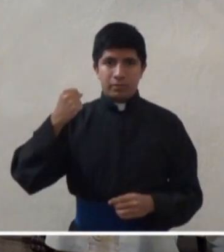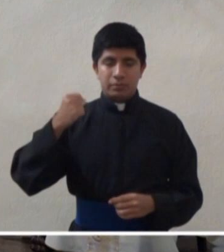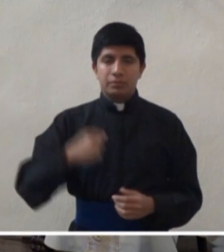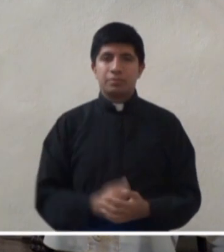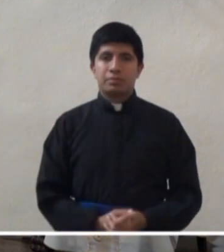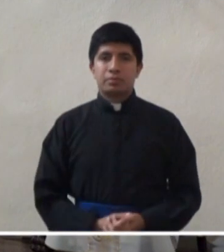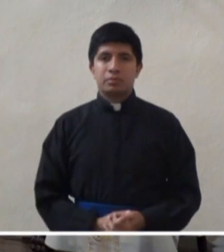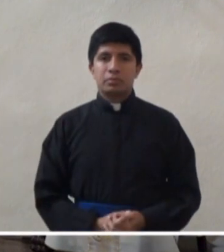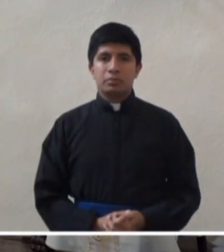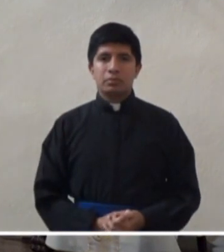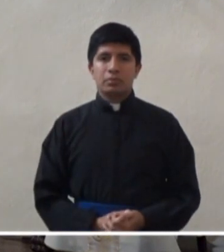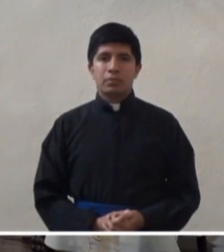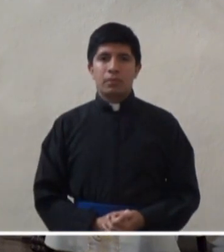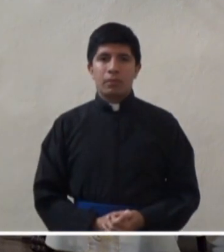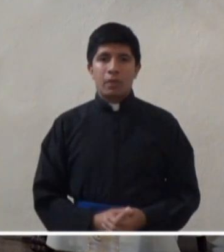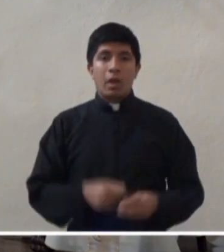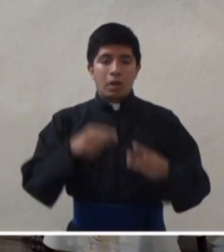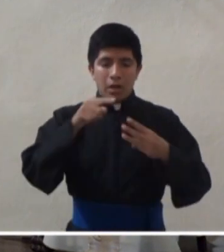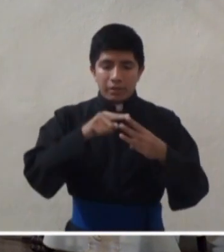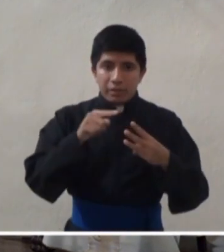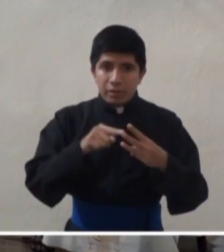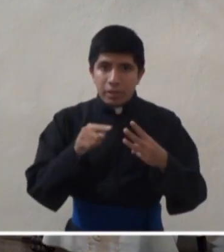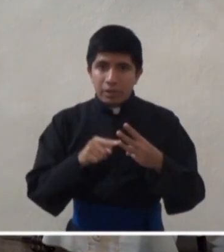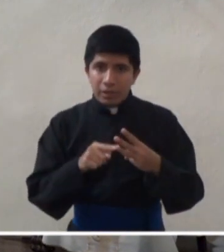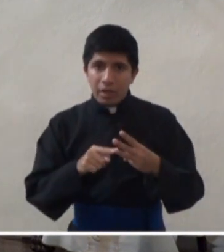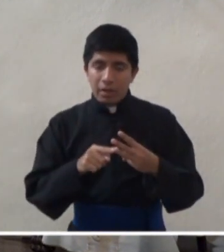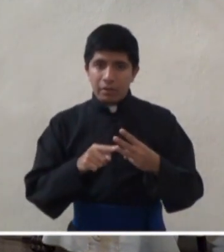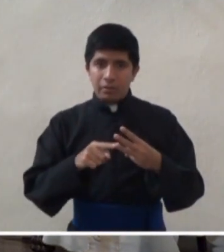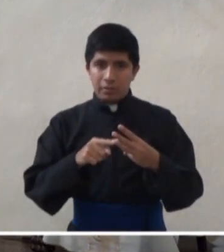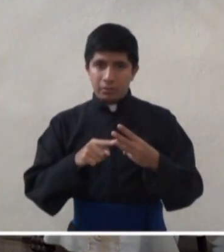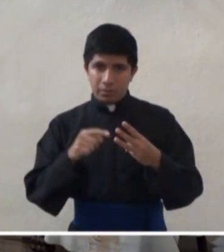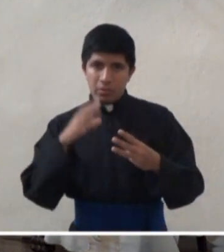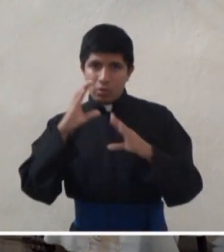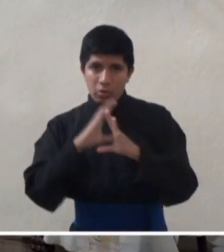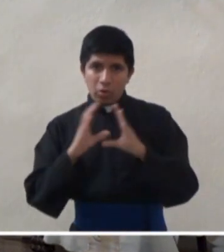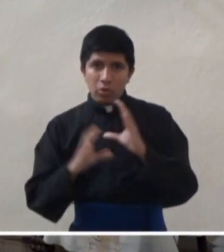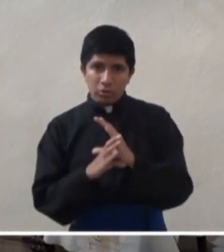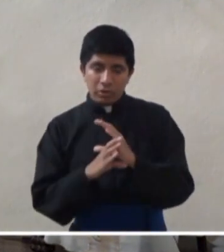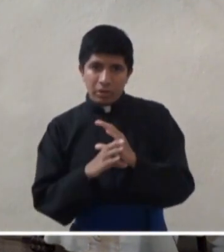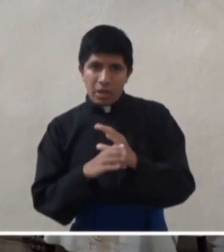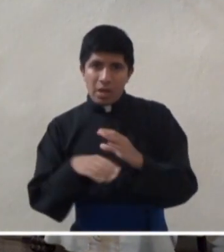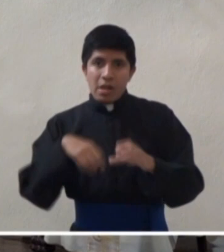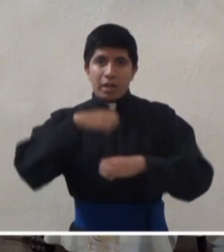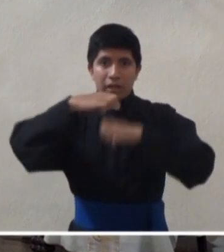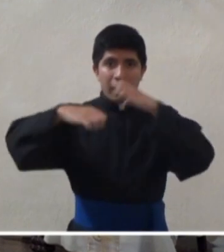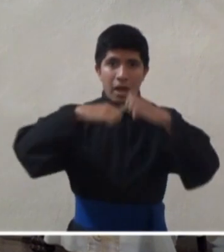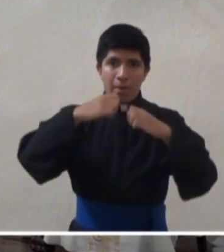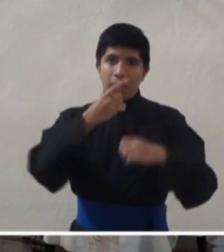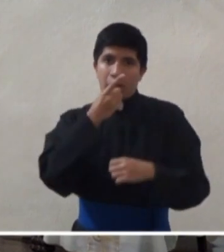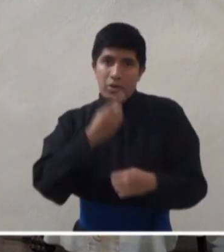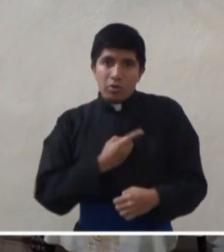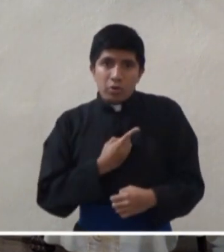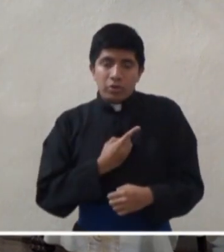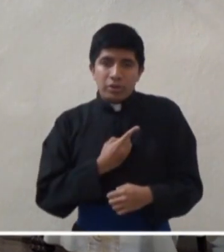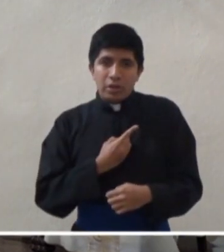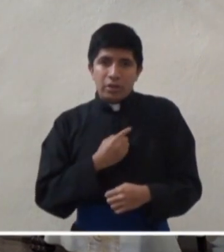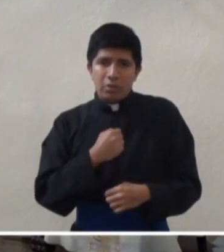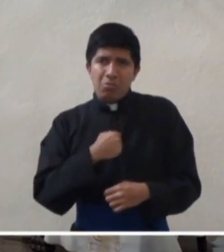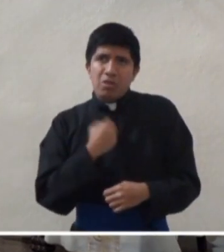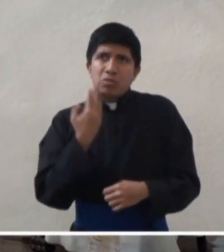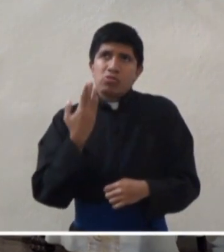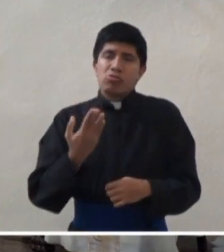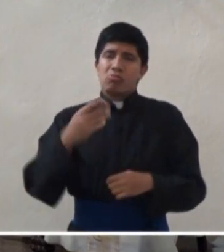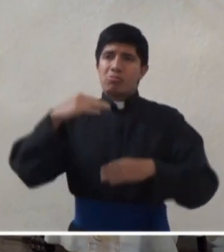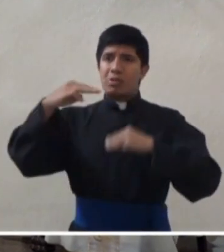Esas son las características que del Evangelio resuenan en mi interior cuando soy consciente de